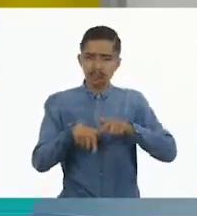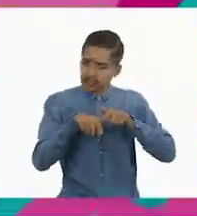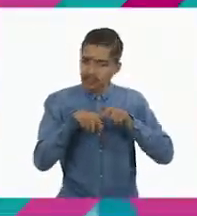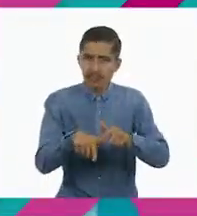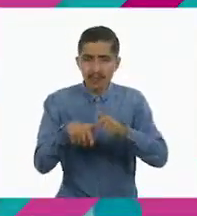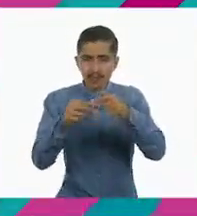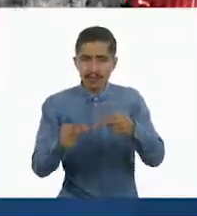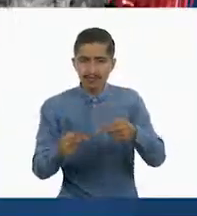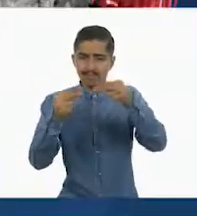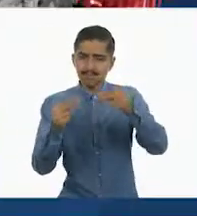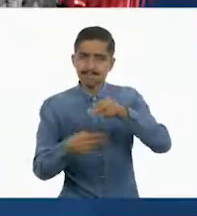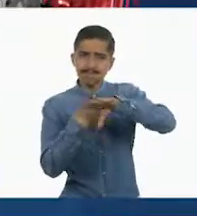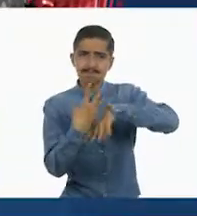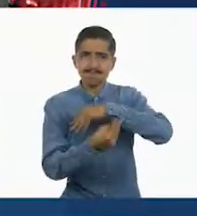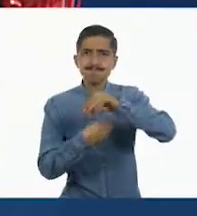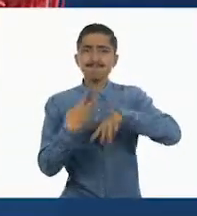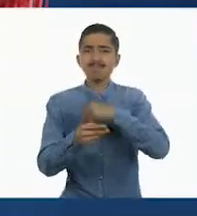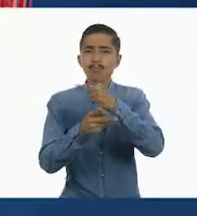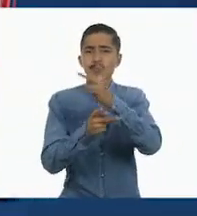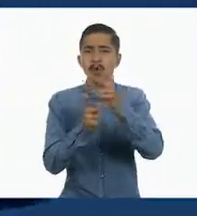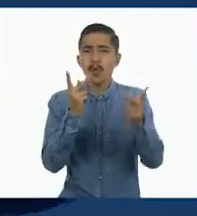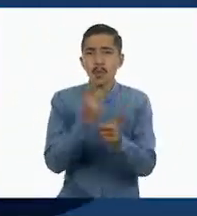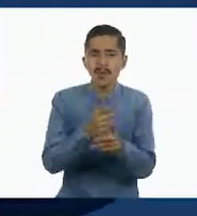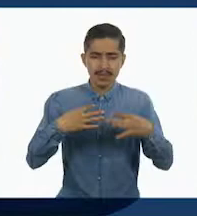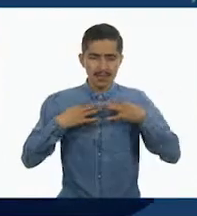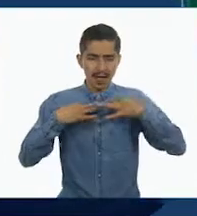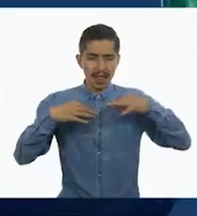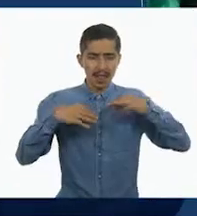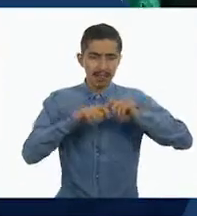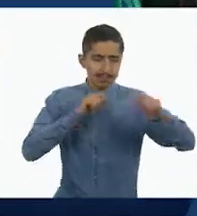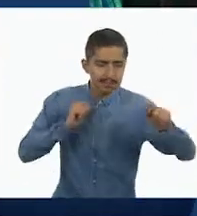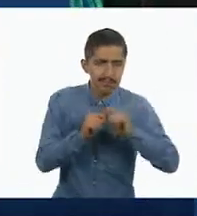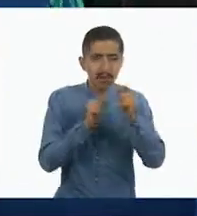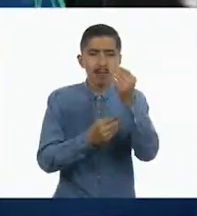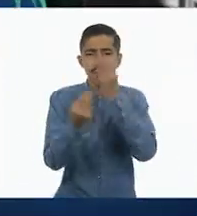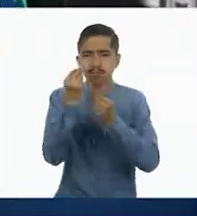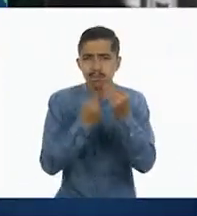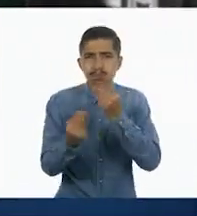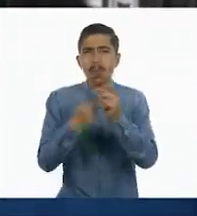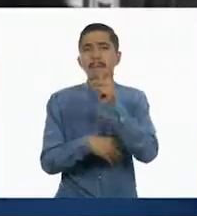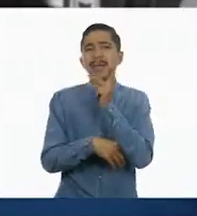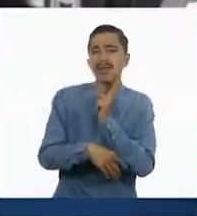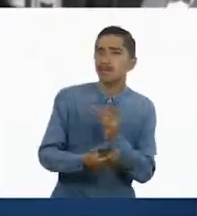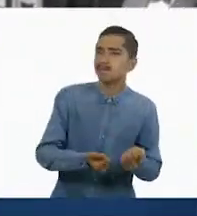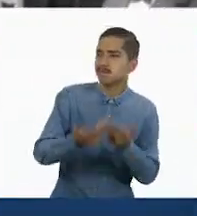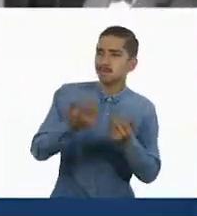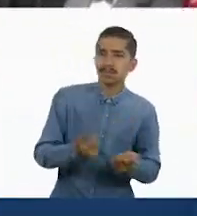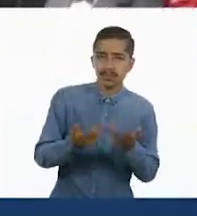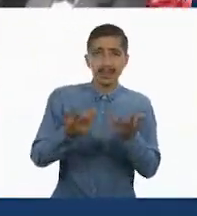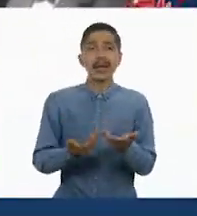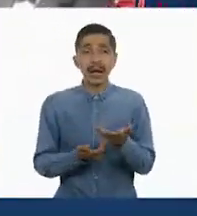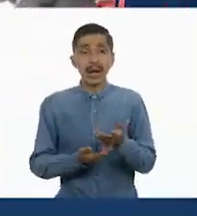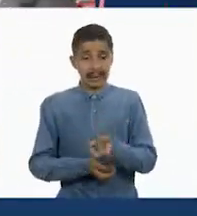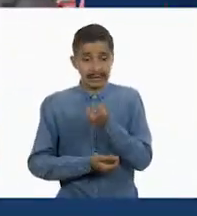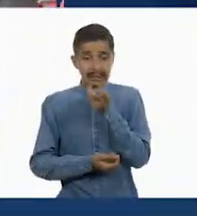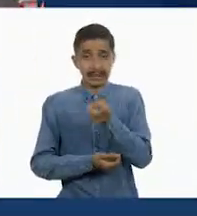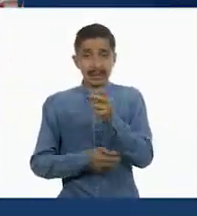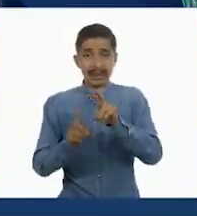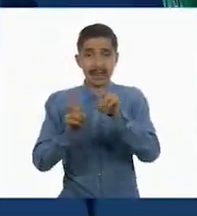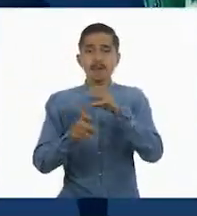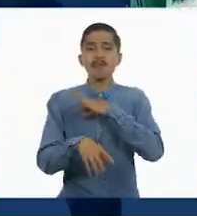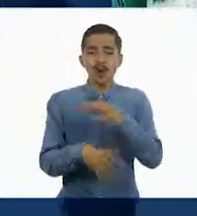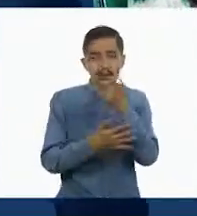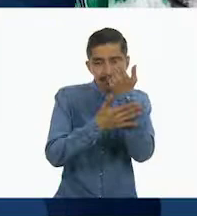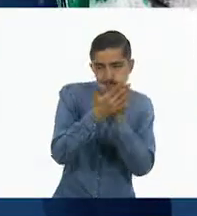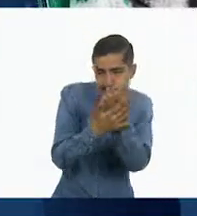el comercio de productos como telas, alimentos o petróleo. Y sobre aspectos como podemos hacer